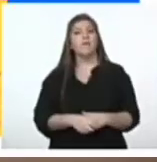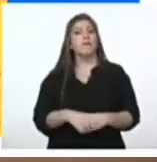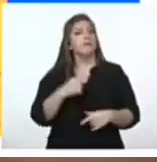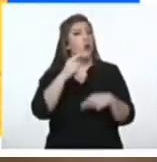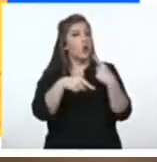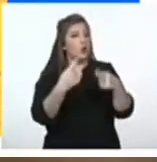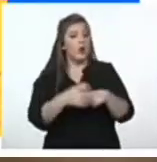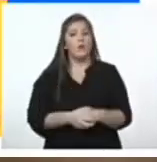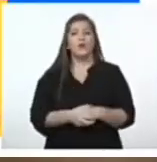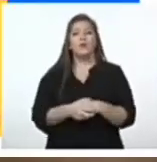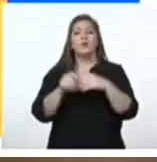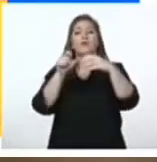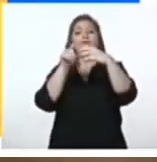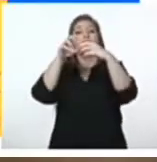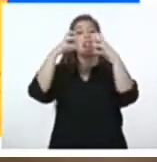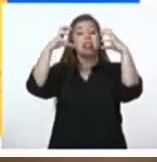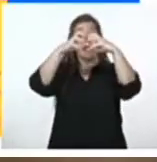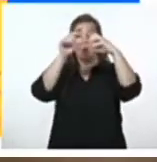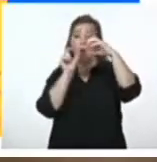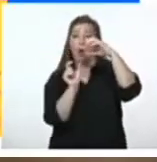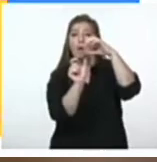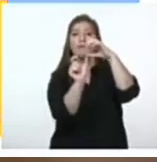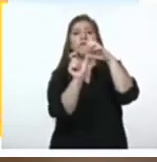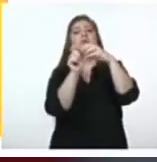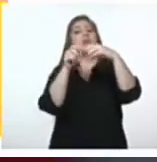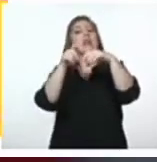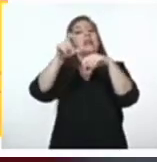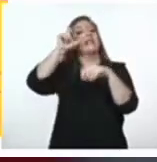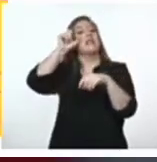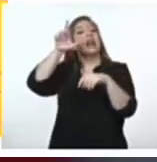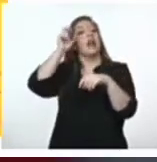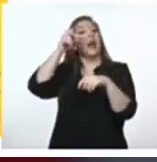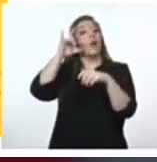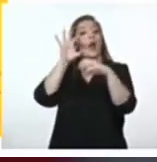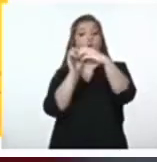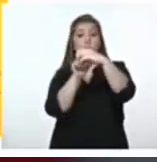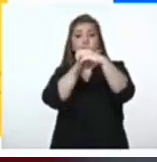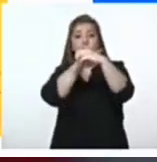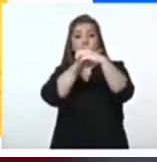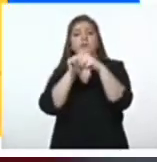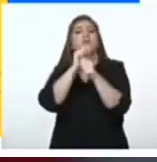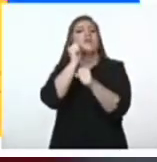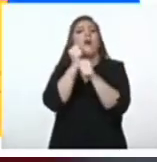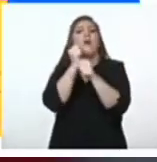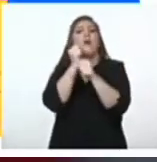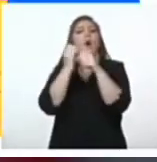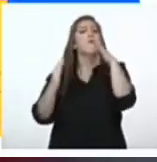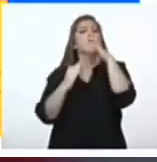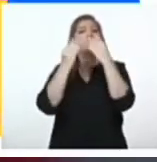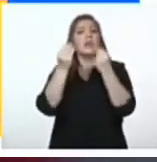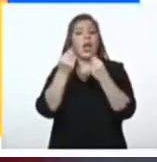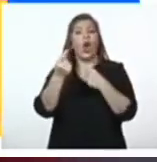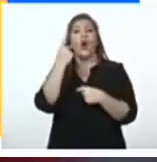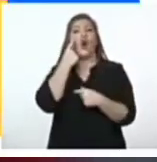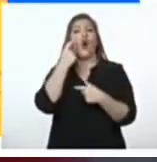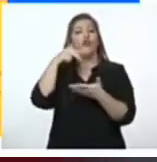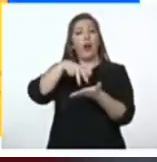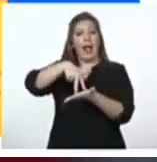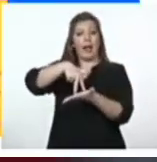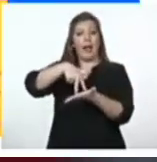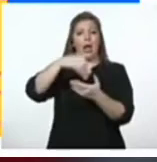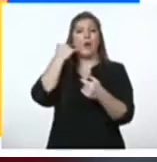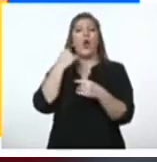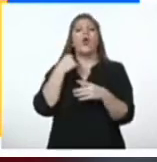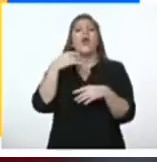detrás del bulbo y debajo del cerebro se encuentra ubicado el cerebelo. Sus funciones principales son la coordinación del equilibrio y los movimientos